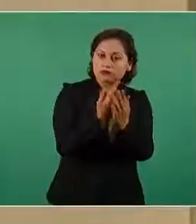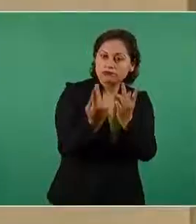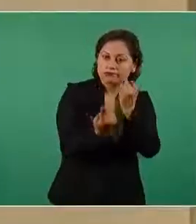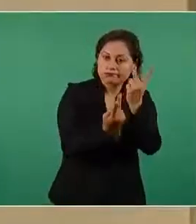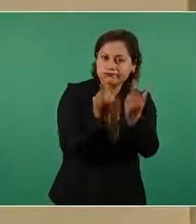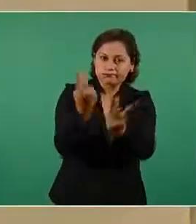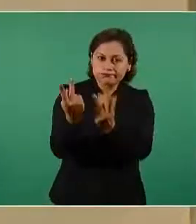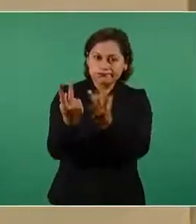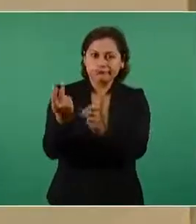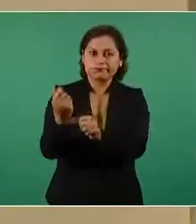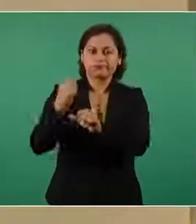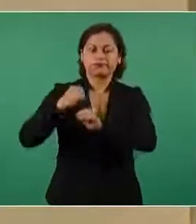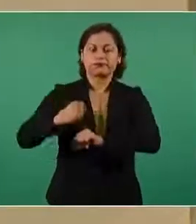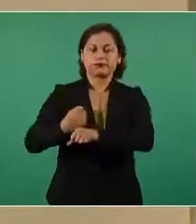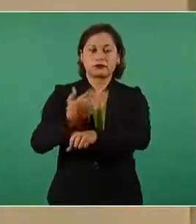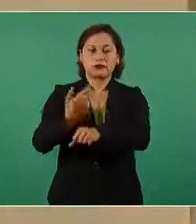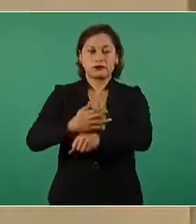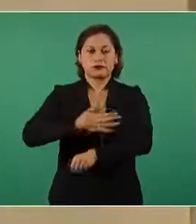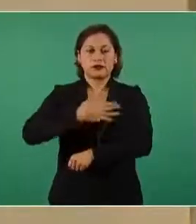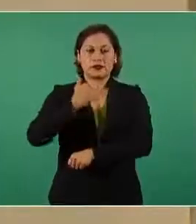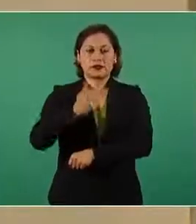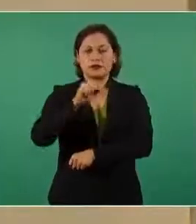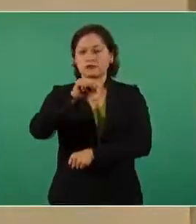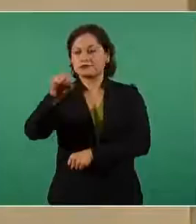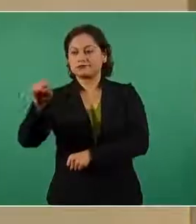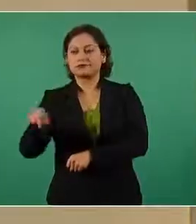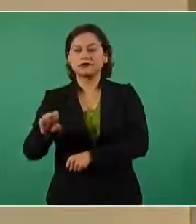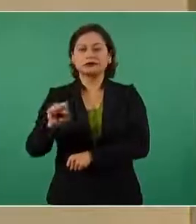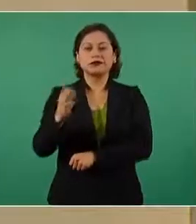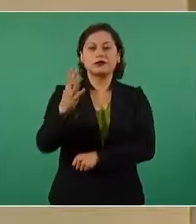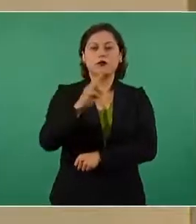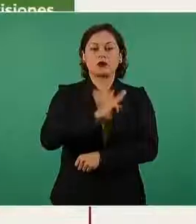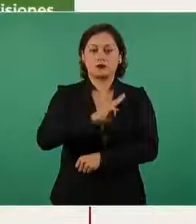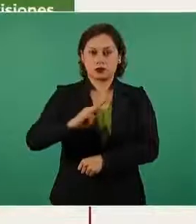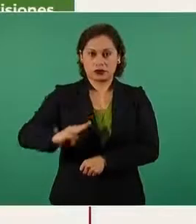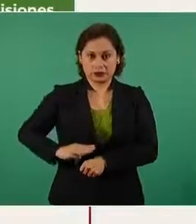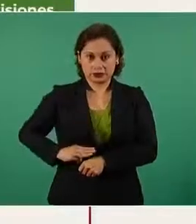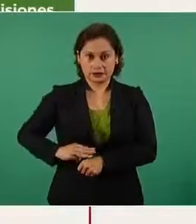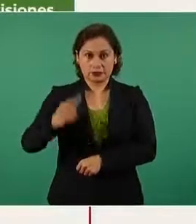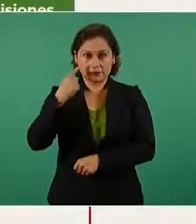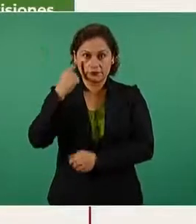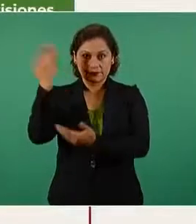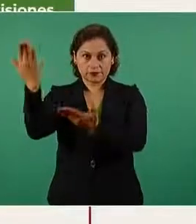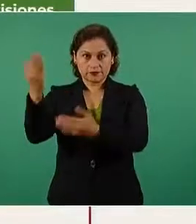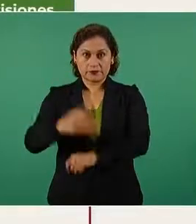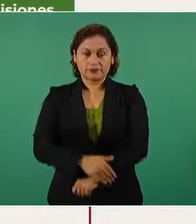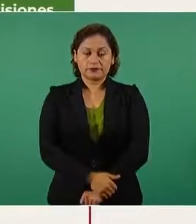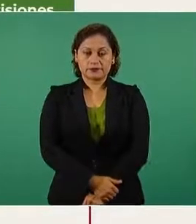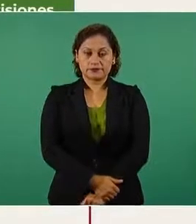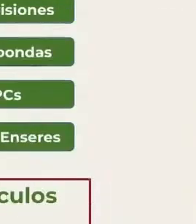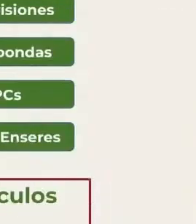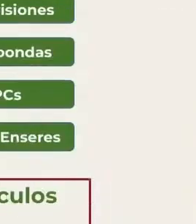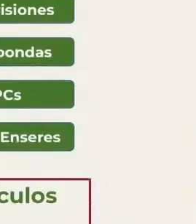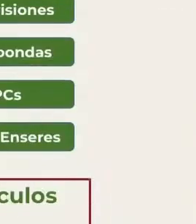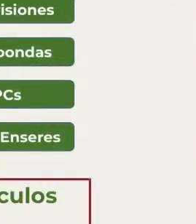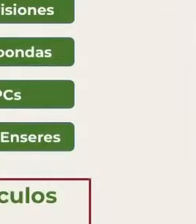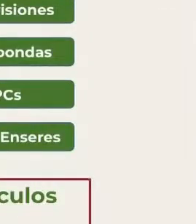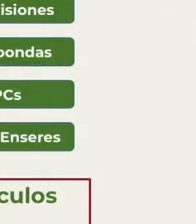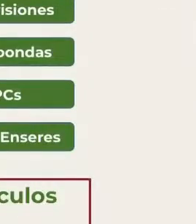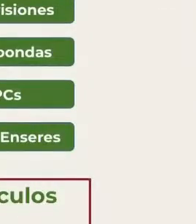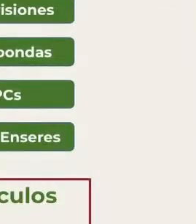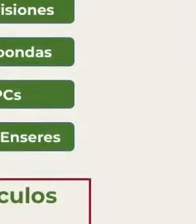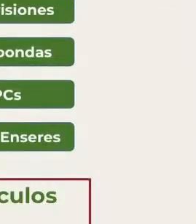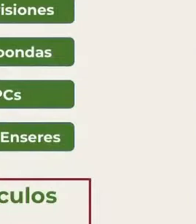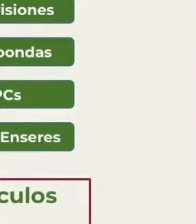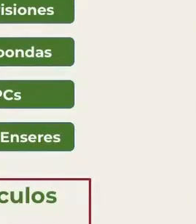Bienestar, 64 municipios, entre los que destacan un número de